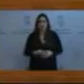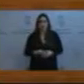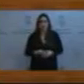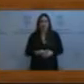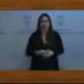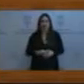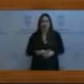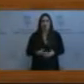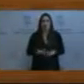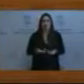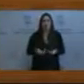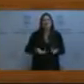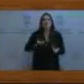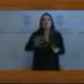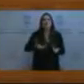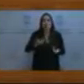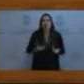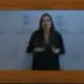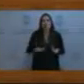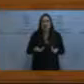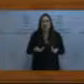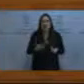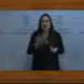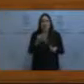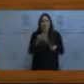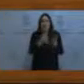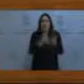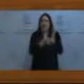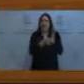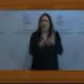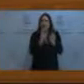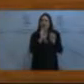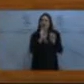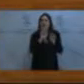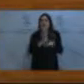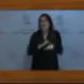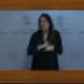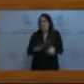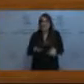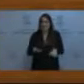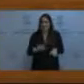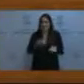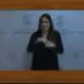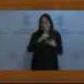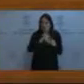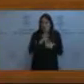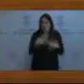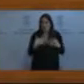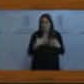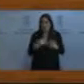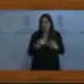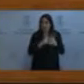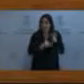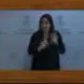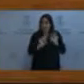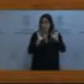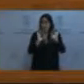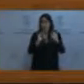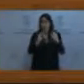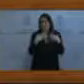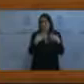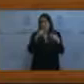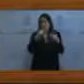¿Por qué es importante y por qué aporta calidad la podología en el campo de la sanidad y en particular en la sanidad